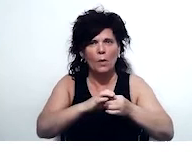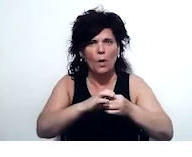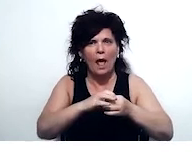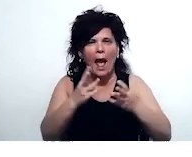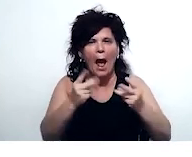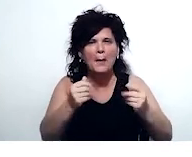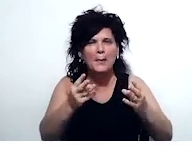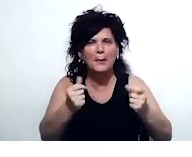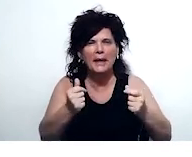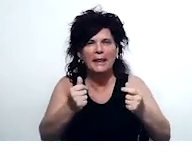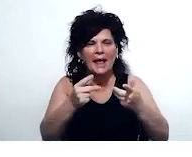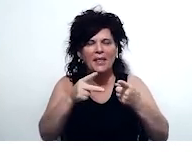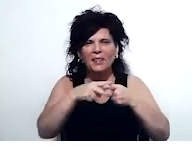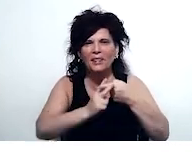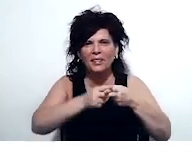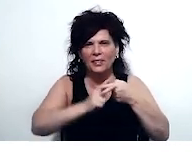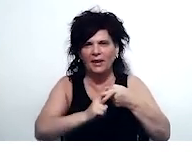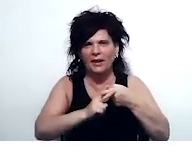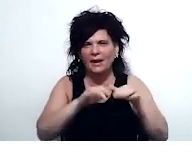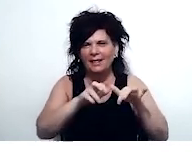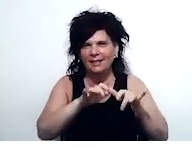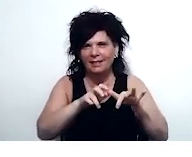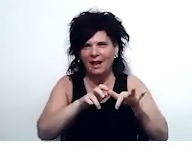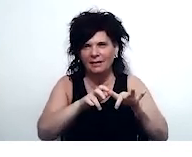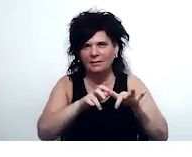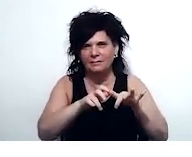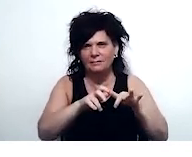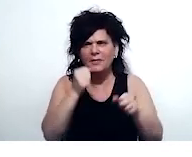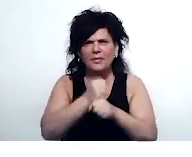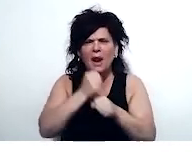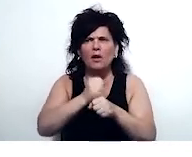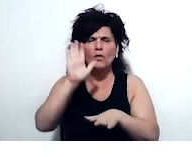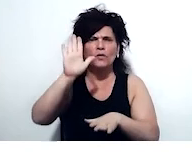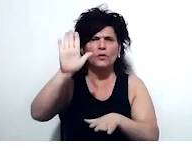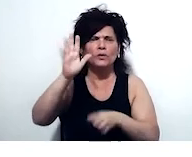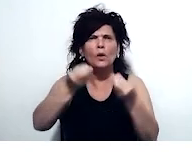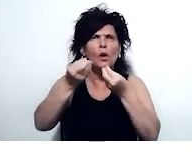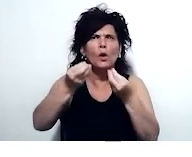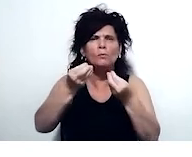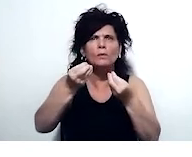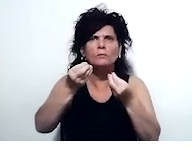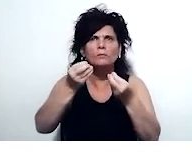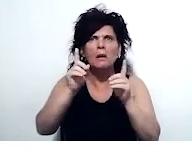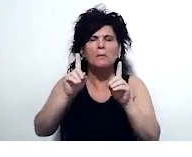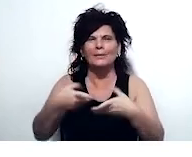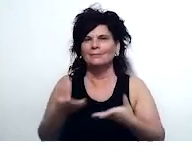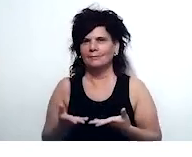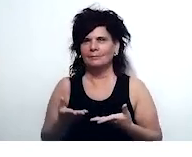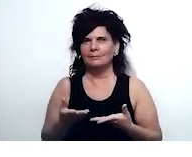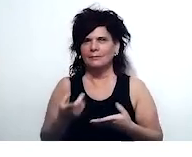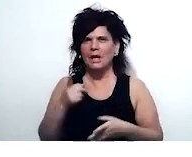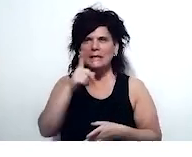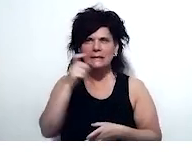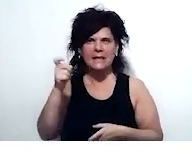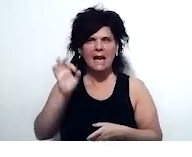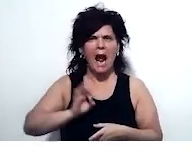habilidades digitales. Todavía no sabemos cómo van a ser los trabajos que van a existir en el futuro, pero no les estoy hablando de 100